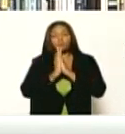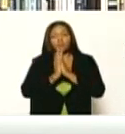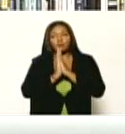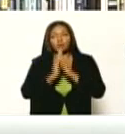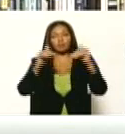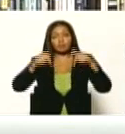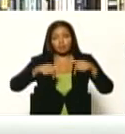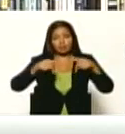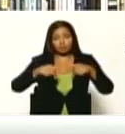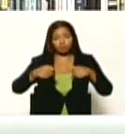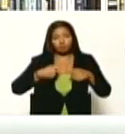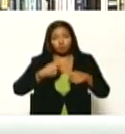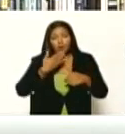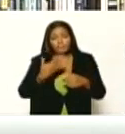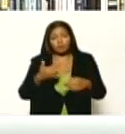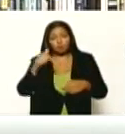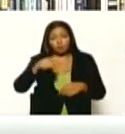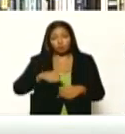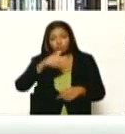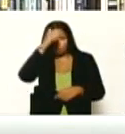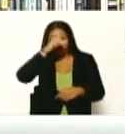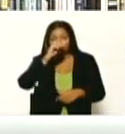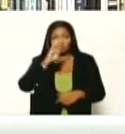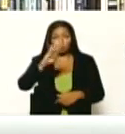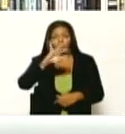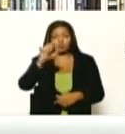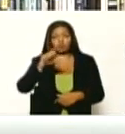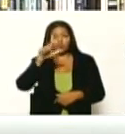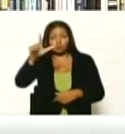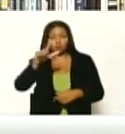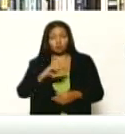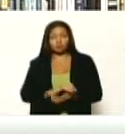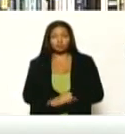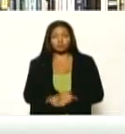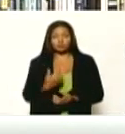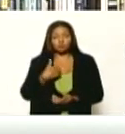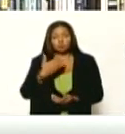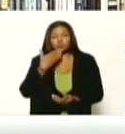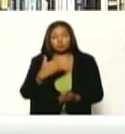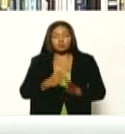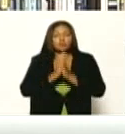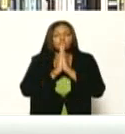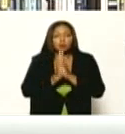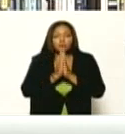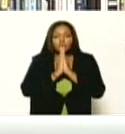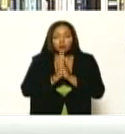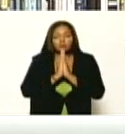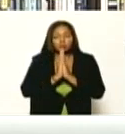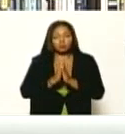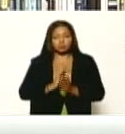aquí, hoy domingo 4 de julio, se los pido encarecidamente.